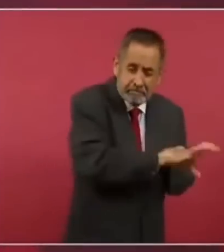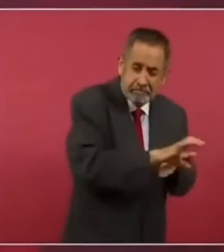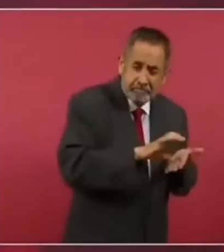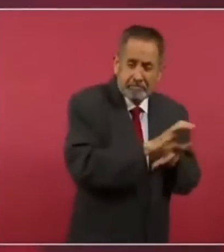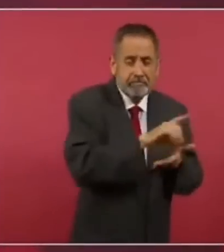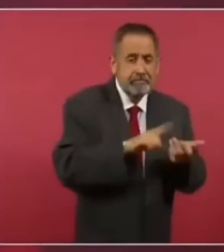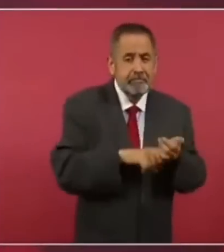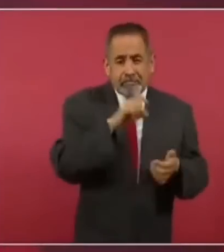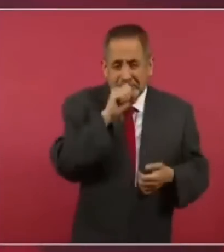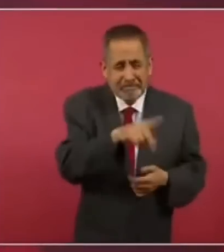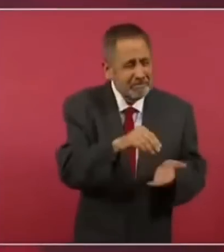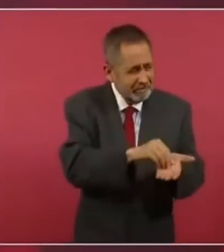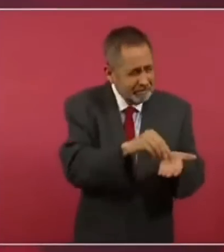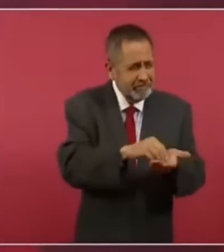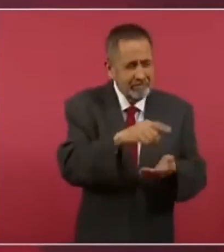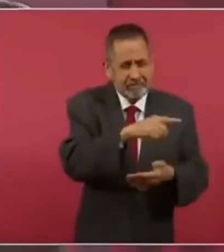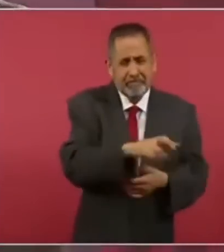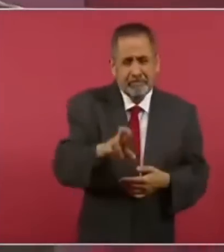Todavía Roberto Madrazo